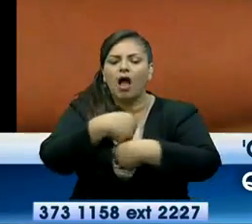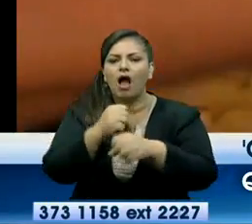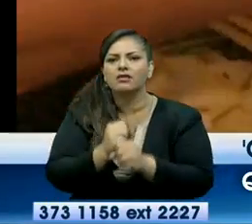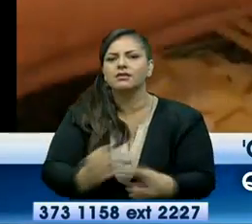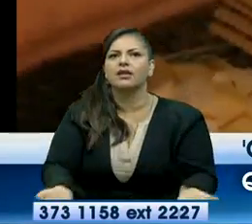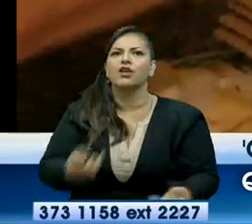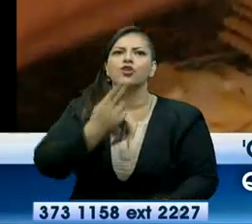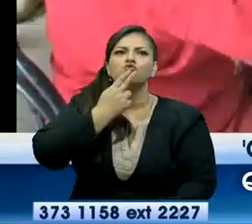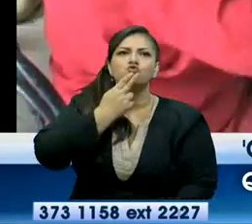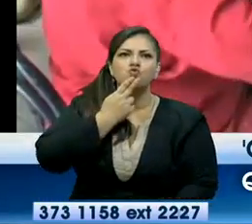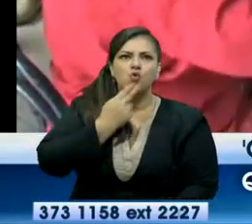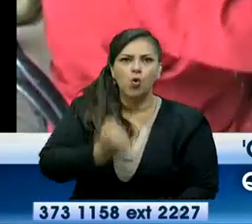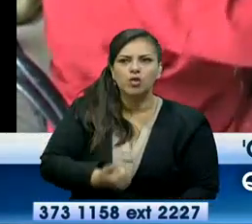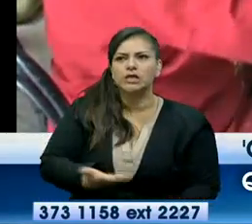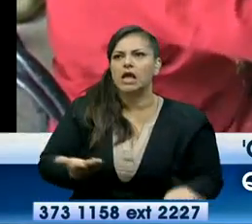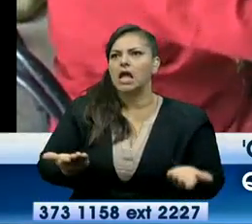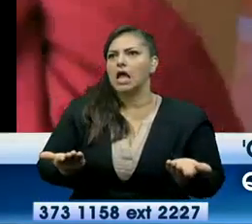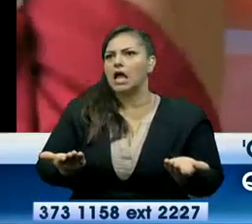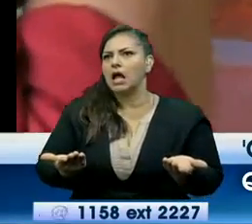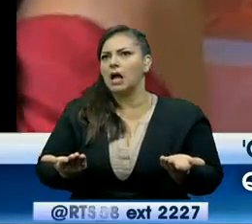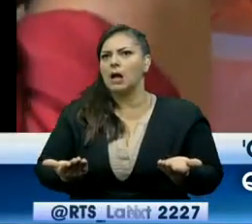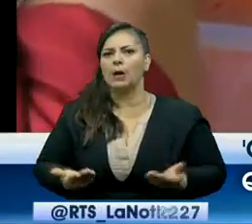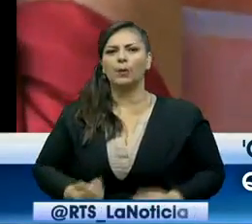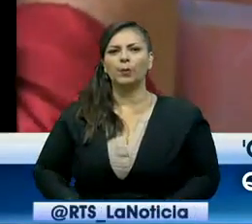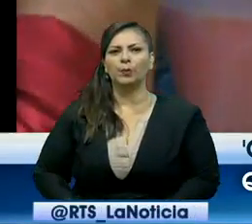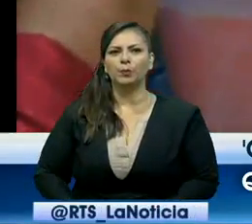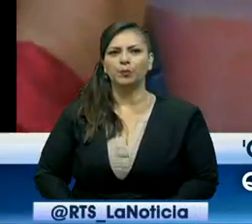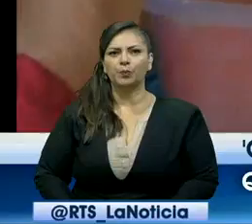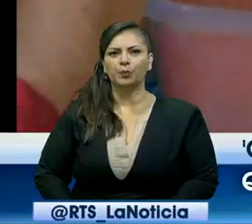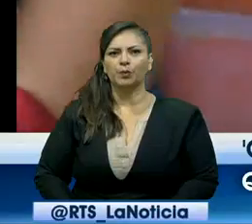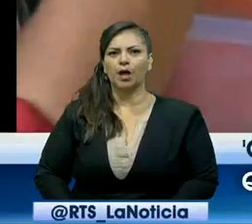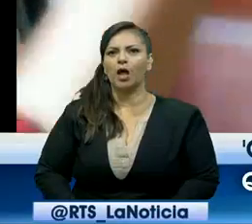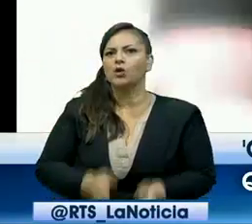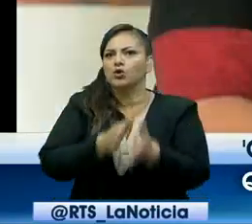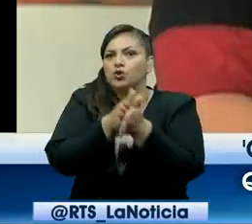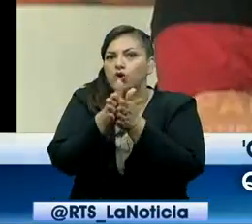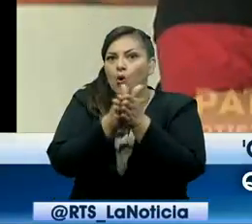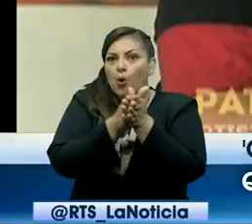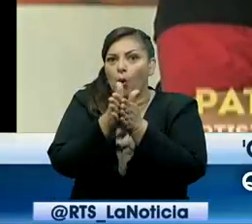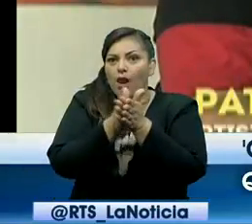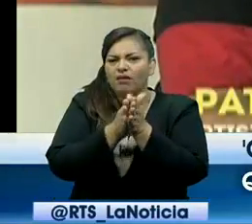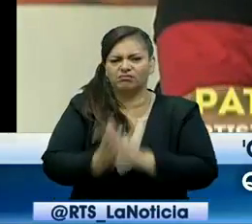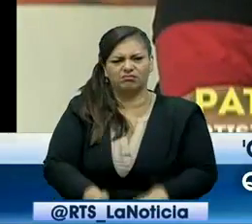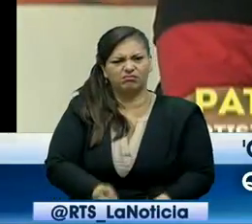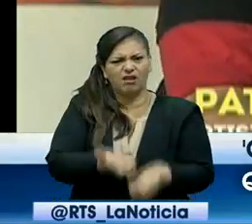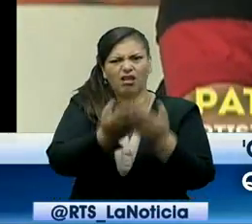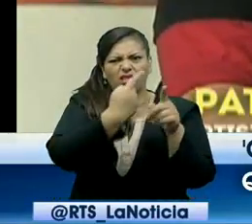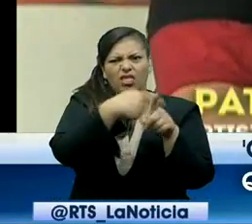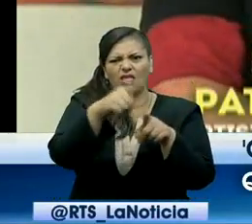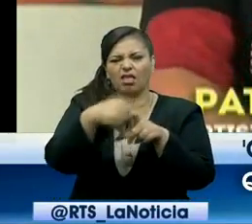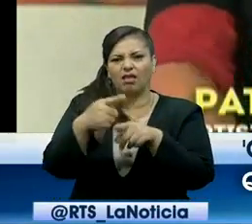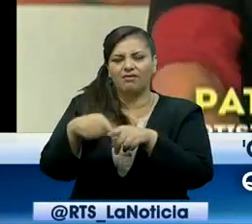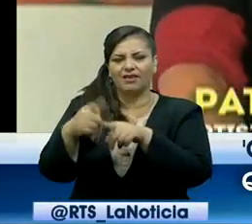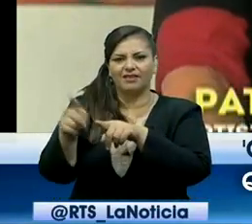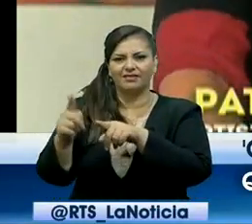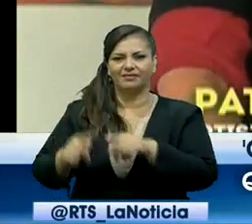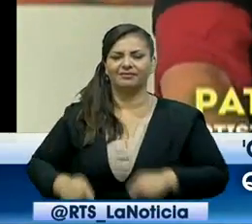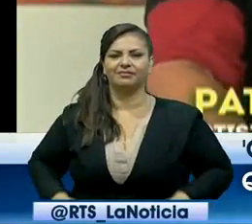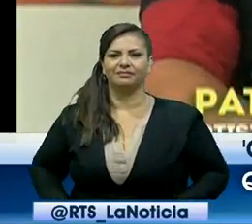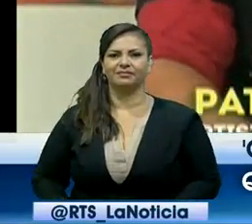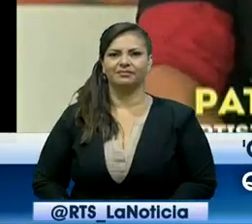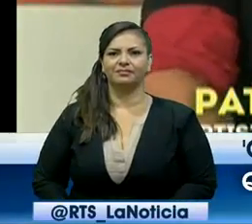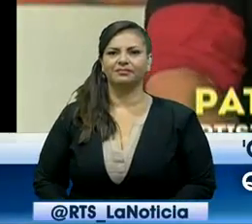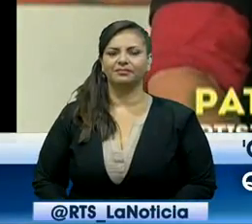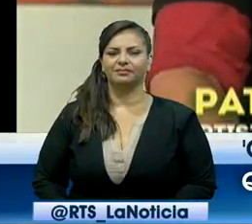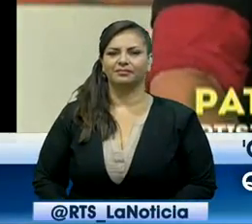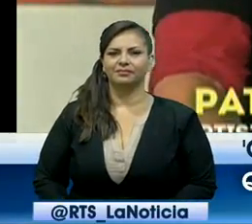mermeladas y no solamente el grandioso chocolate aparte de la que conocía a través de